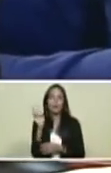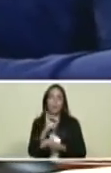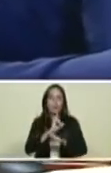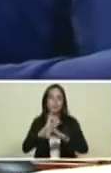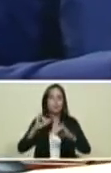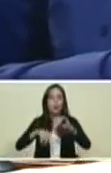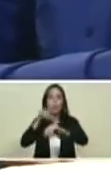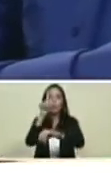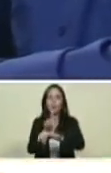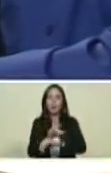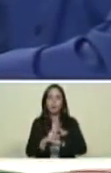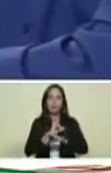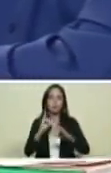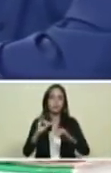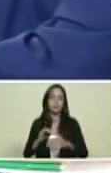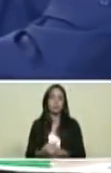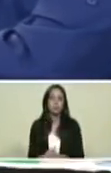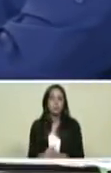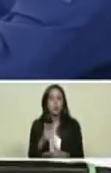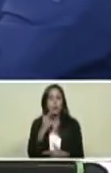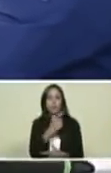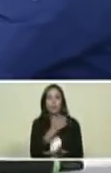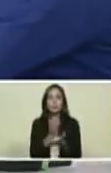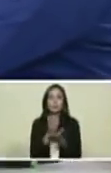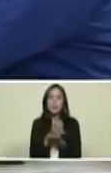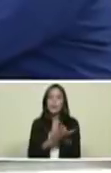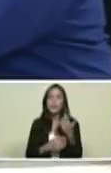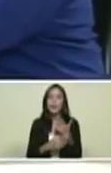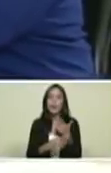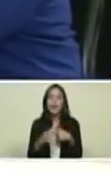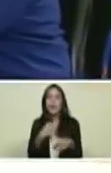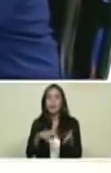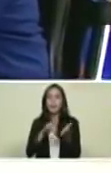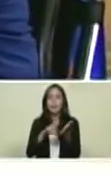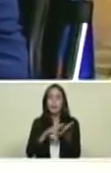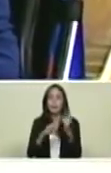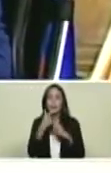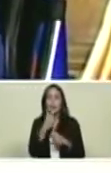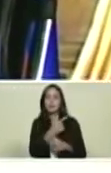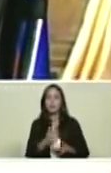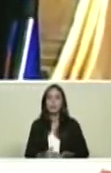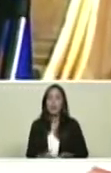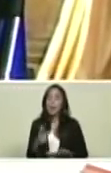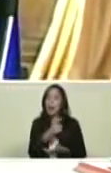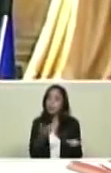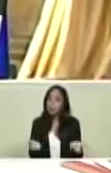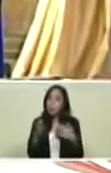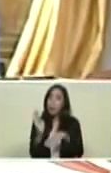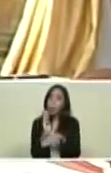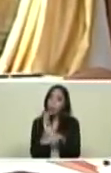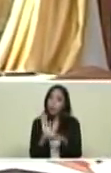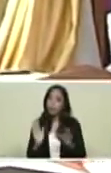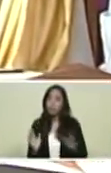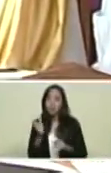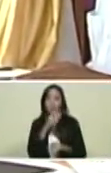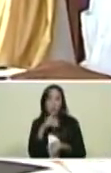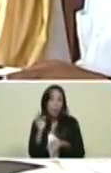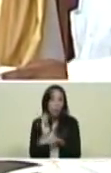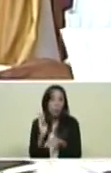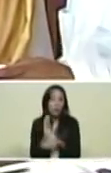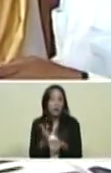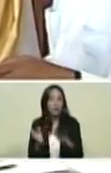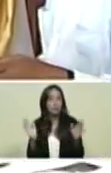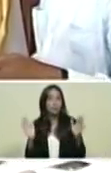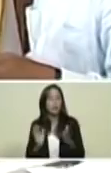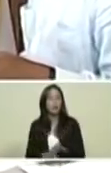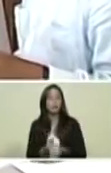un dicho también que yo repito por ahí a veces. El que no cuida lo que tiene, a